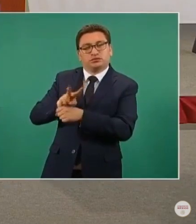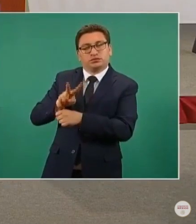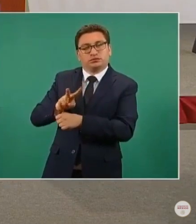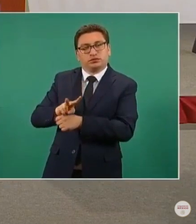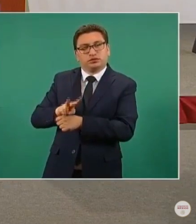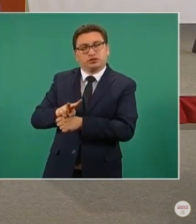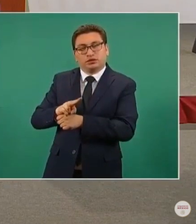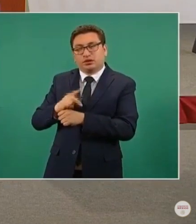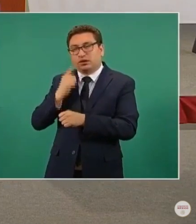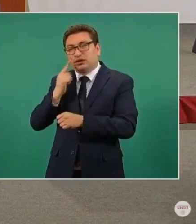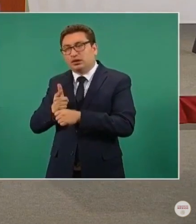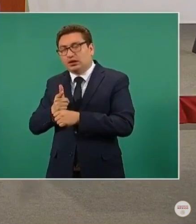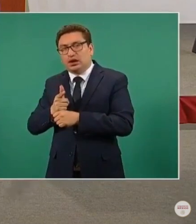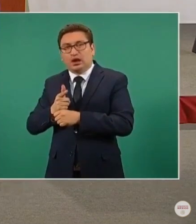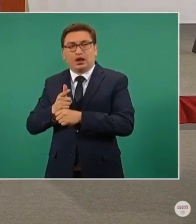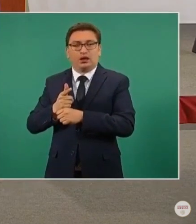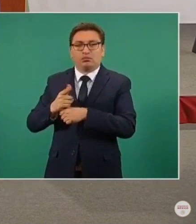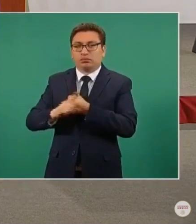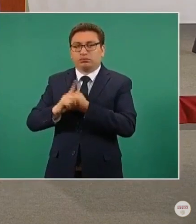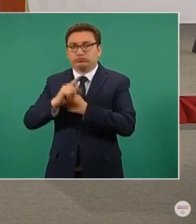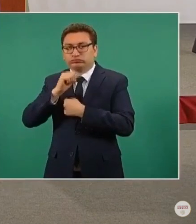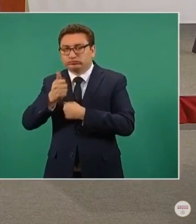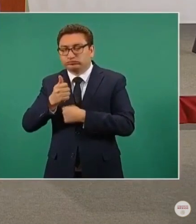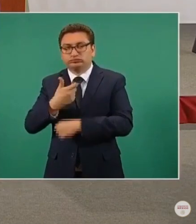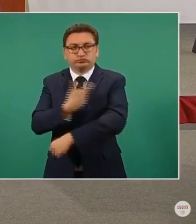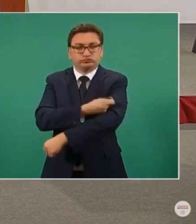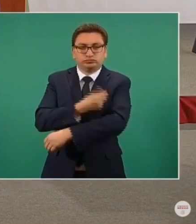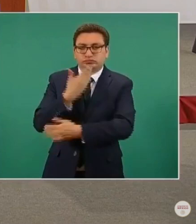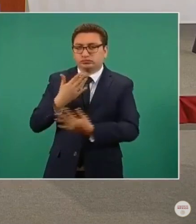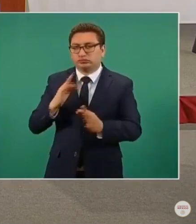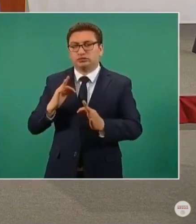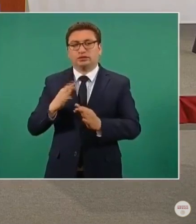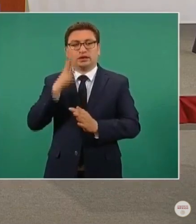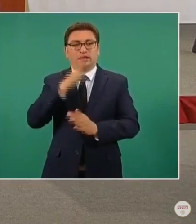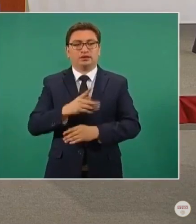presenten eventos de consideración. Casi